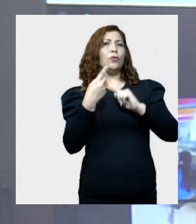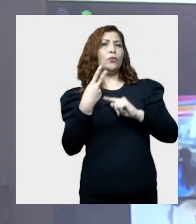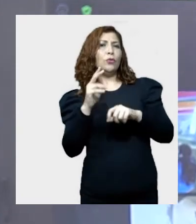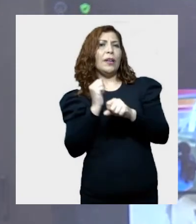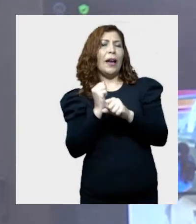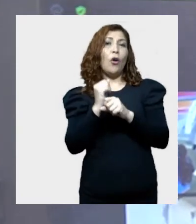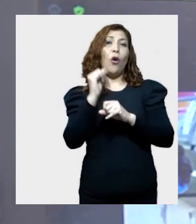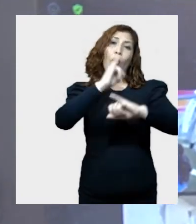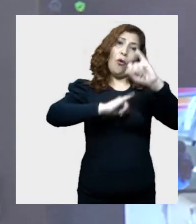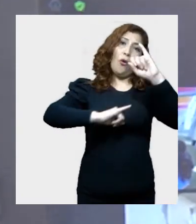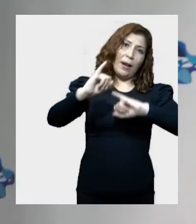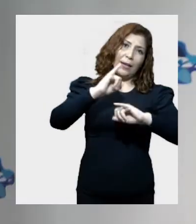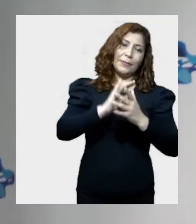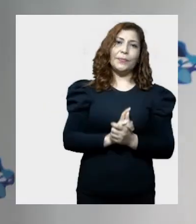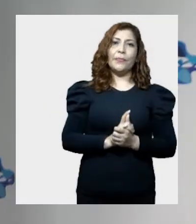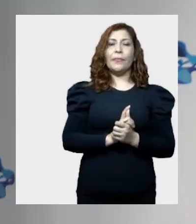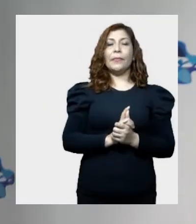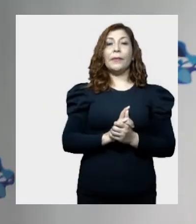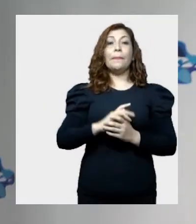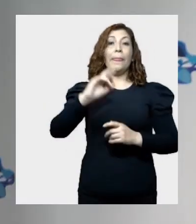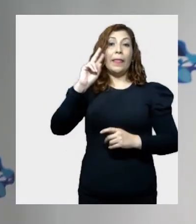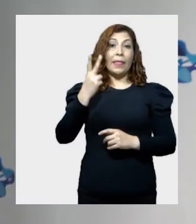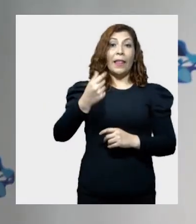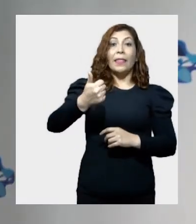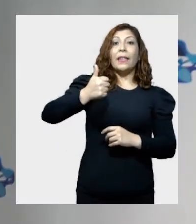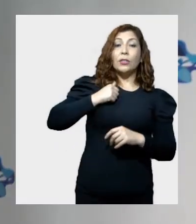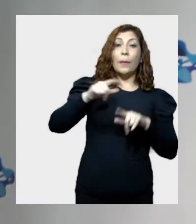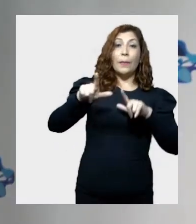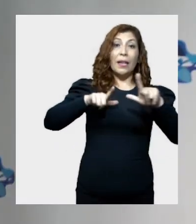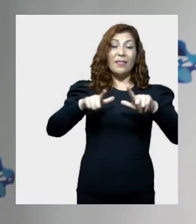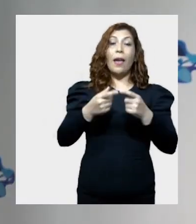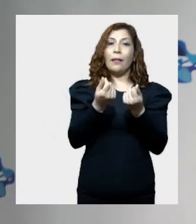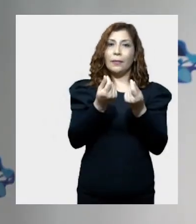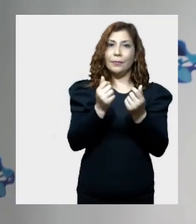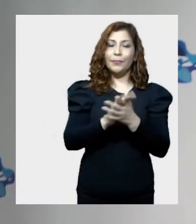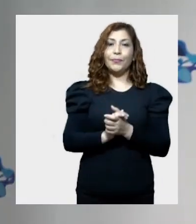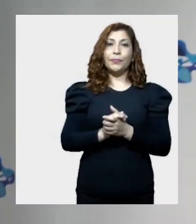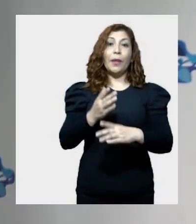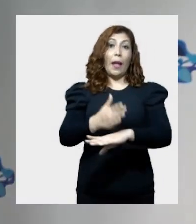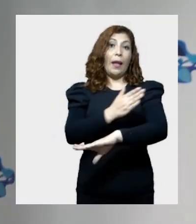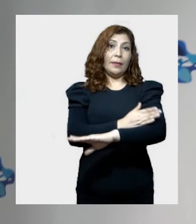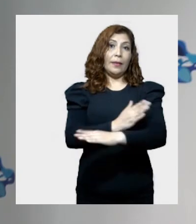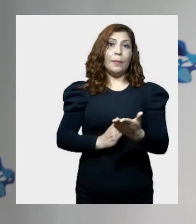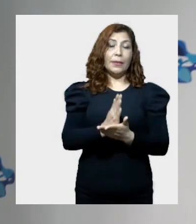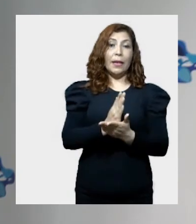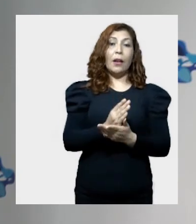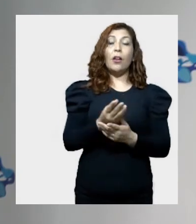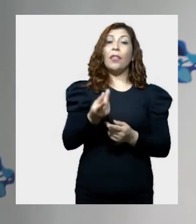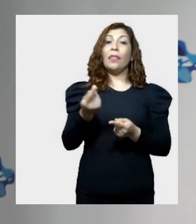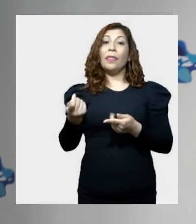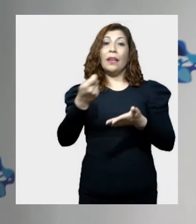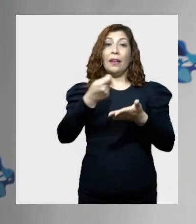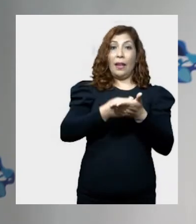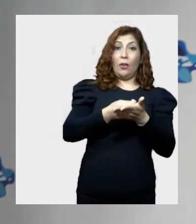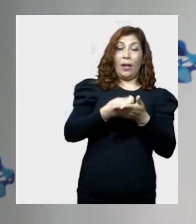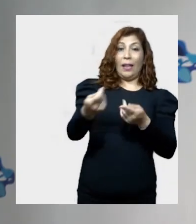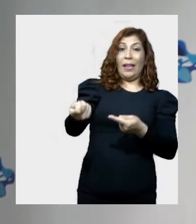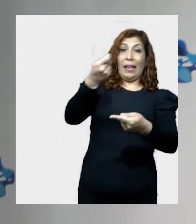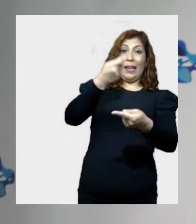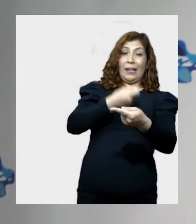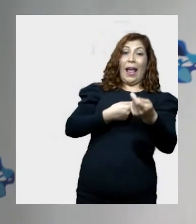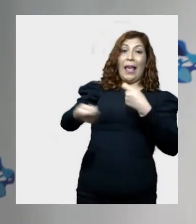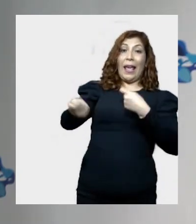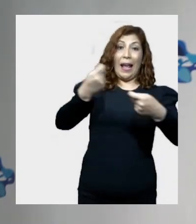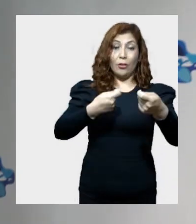online. Subdirección Administrativa, Gestión Financiera. Antes de dar a conocer los ingresos y gastos del hospital,